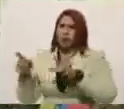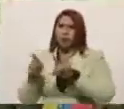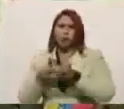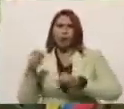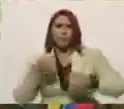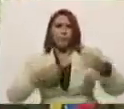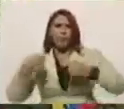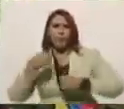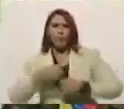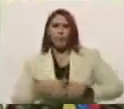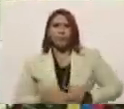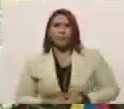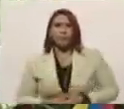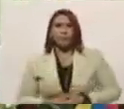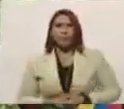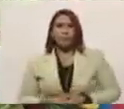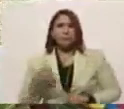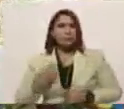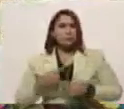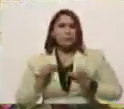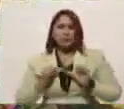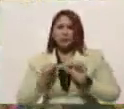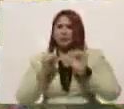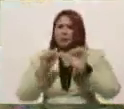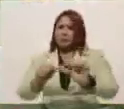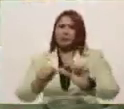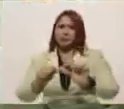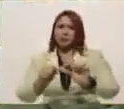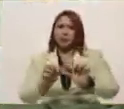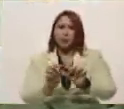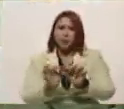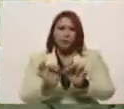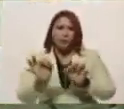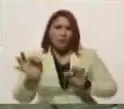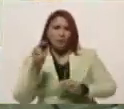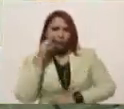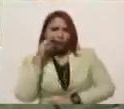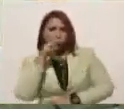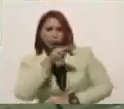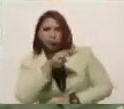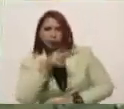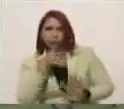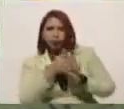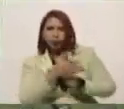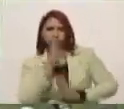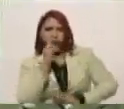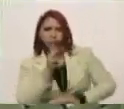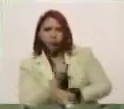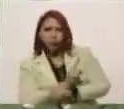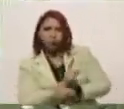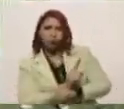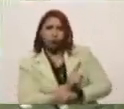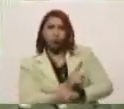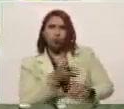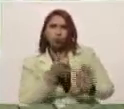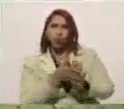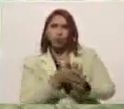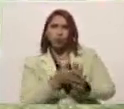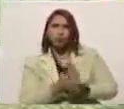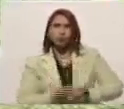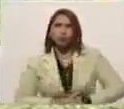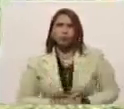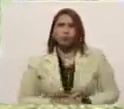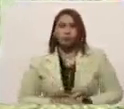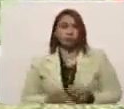boxeo. Tiene que mantenerse en la distancia, en la velocidad, en el punch. Y